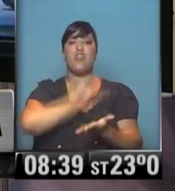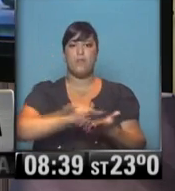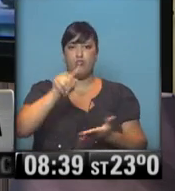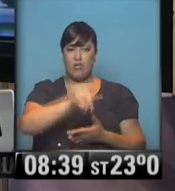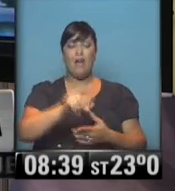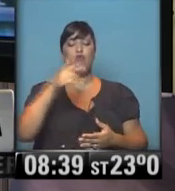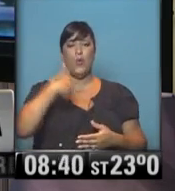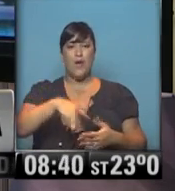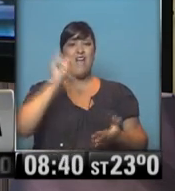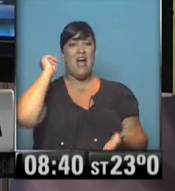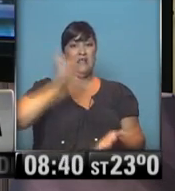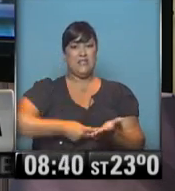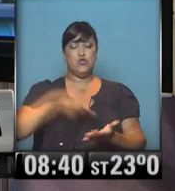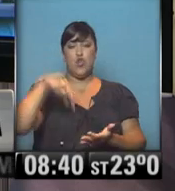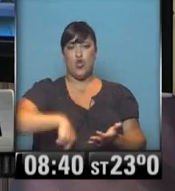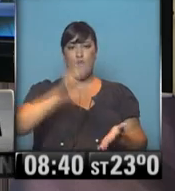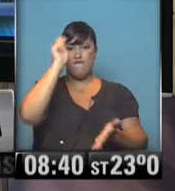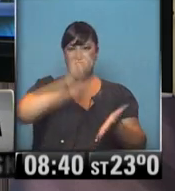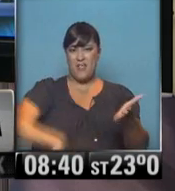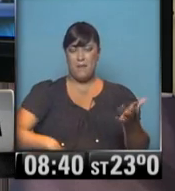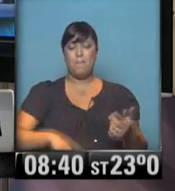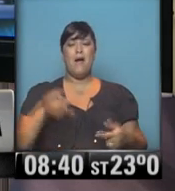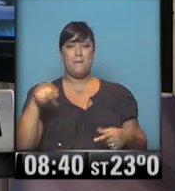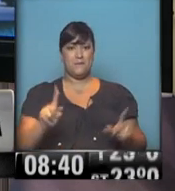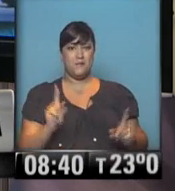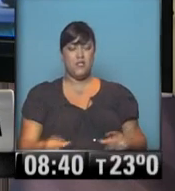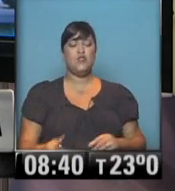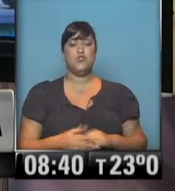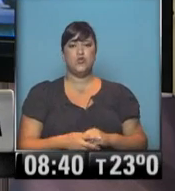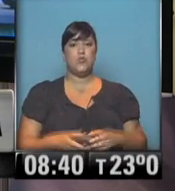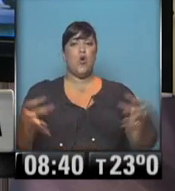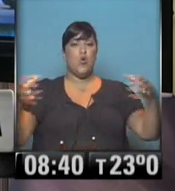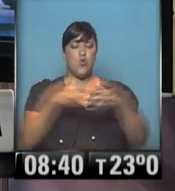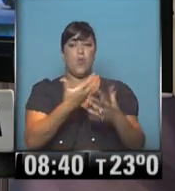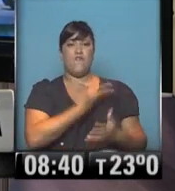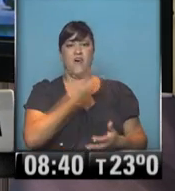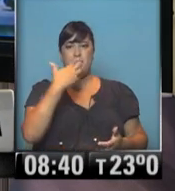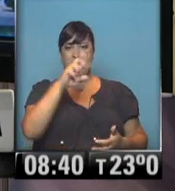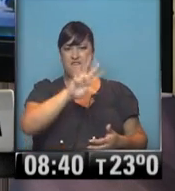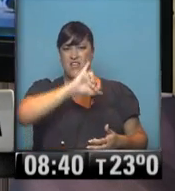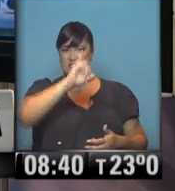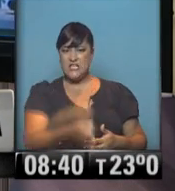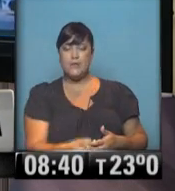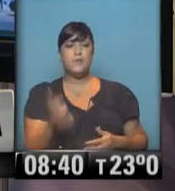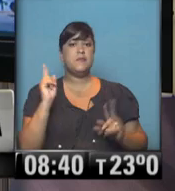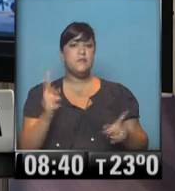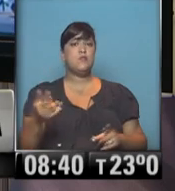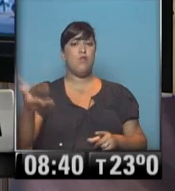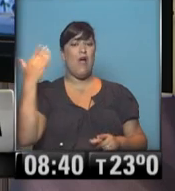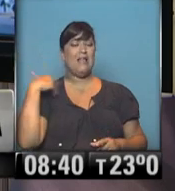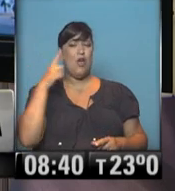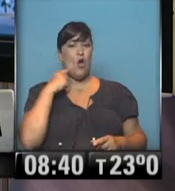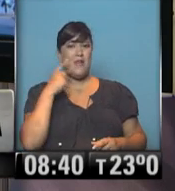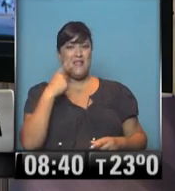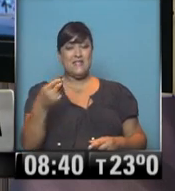a haber dictamen en el día de hoy eso es lo que anticiparon desde el bloque del frente para la victoria y bien como se señalaba Alejandro la